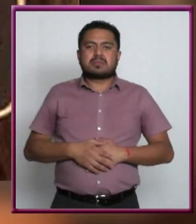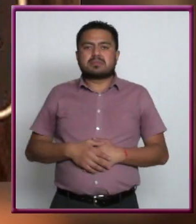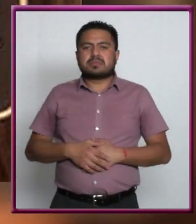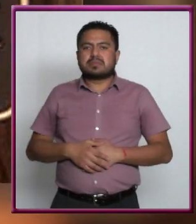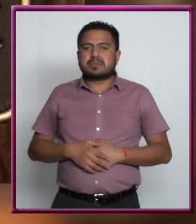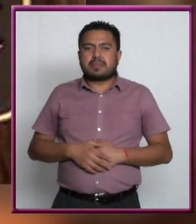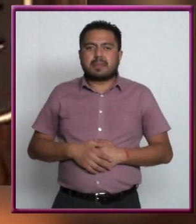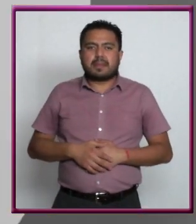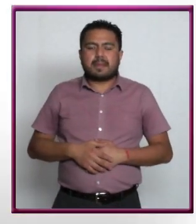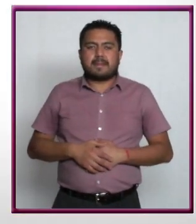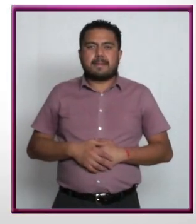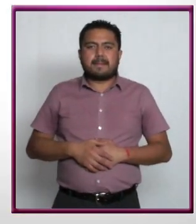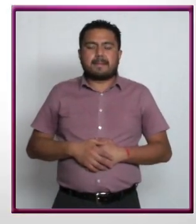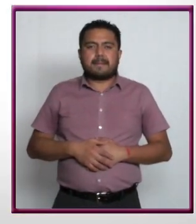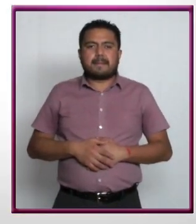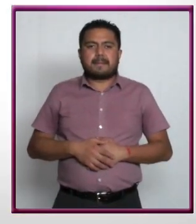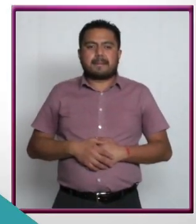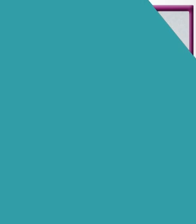Jacibe Jiménez.